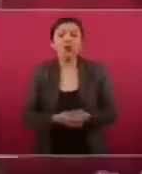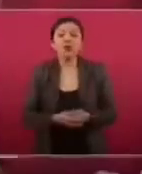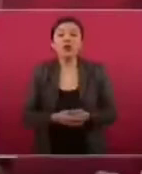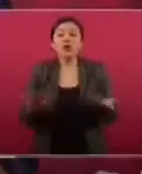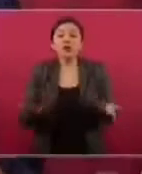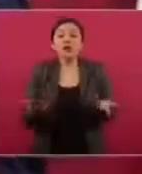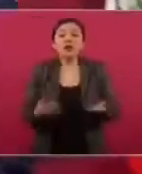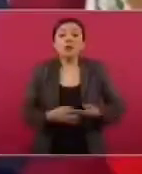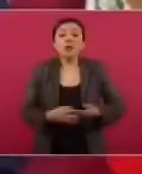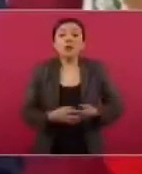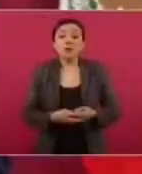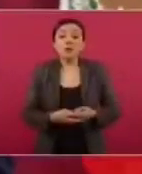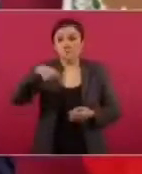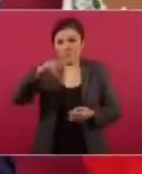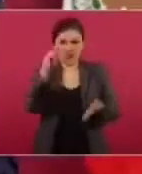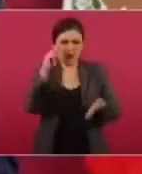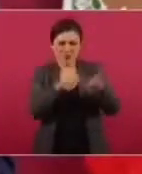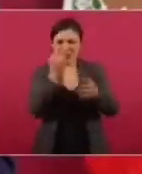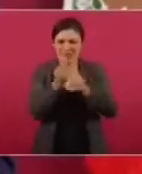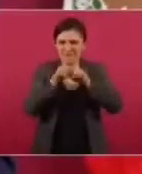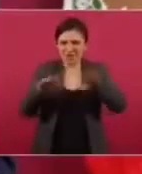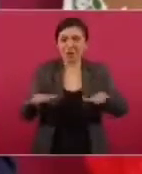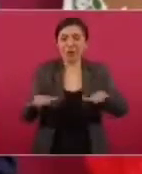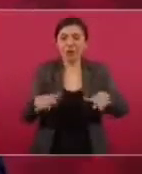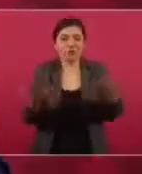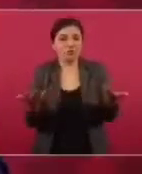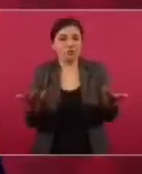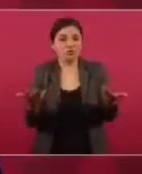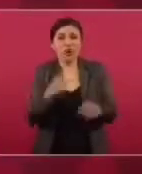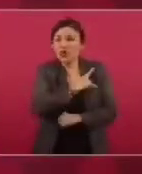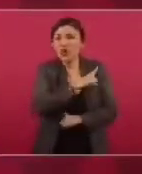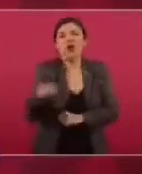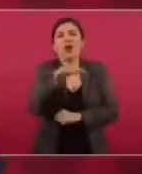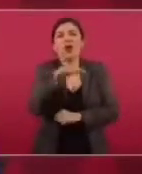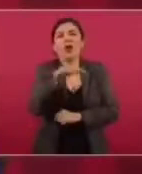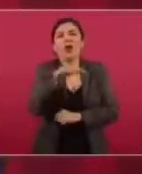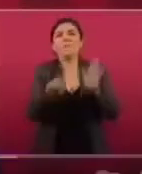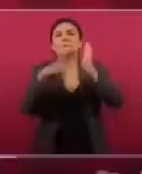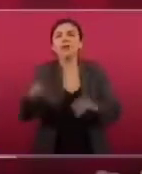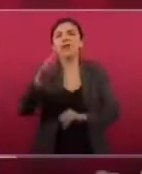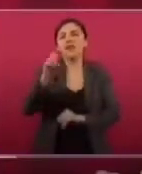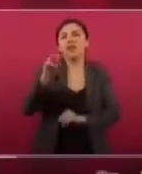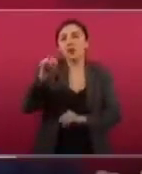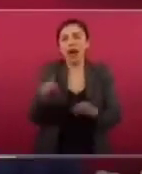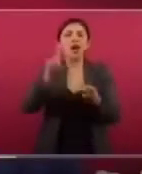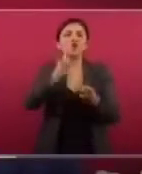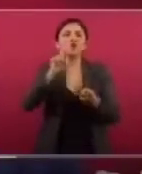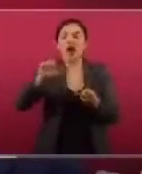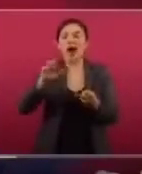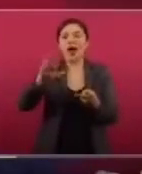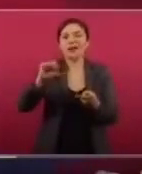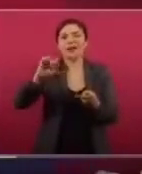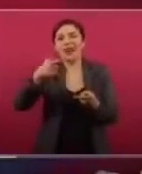Pero si ustedes ven la información, todos los del Reforma, y desde luego Carmen Aristegui, ¿cómo